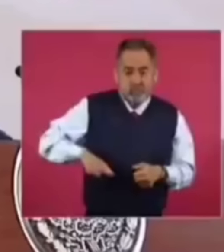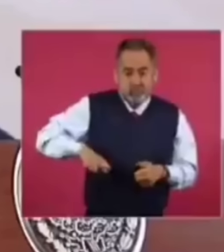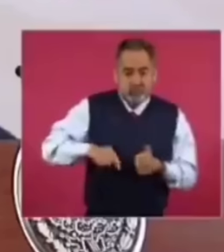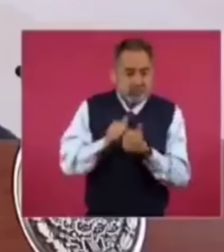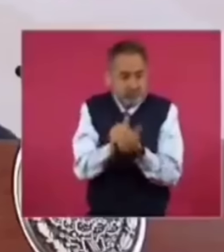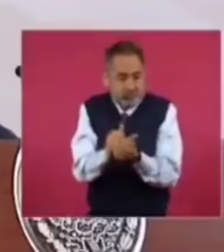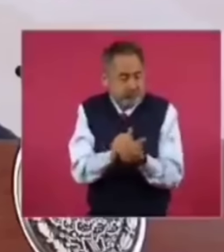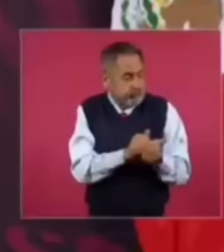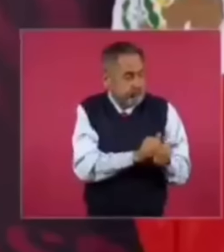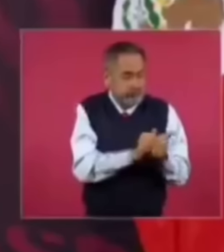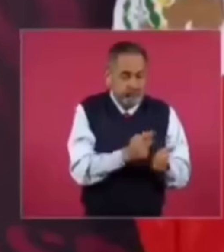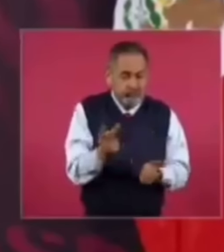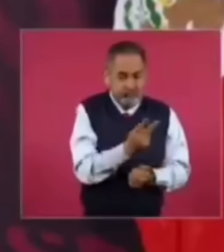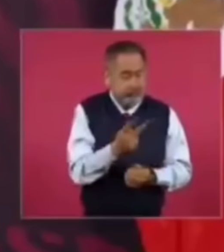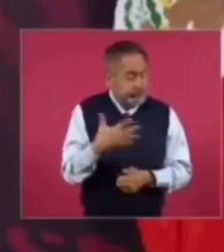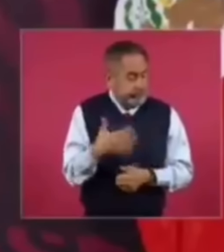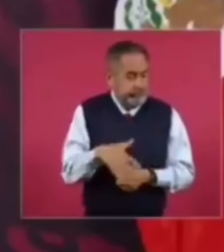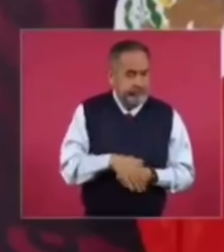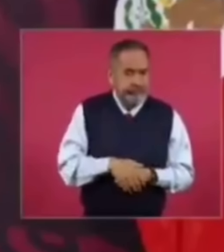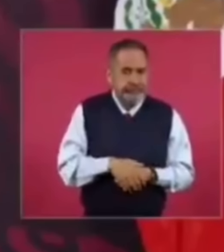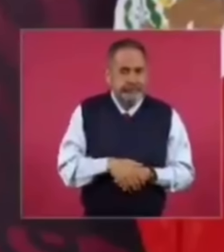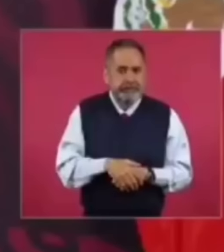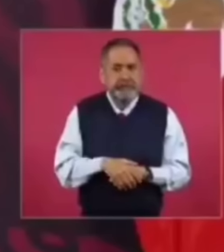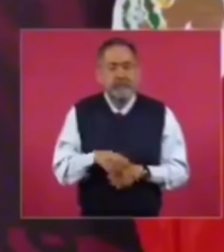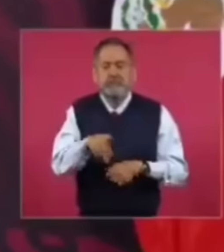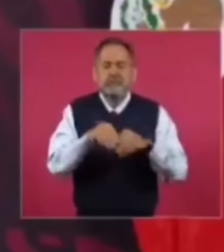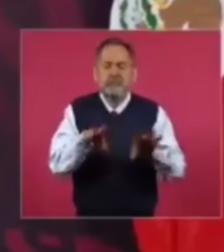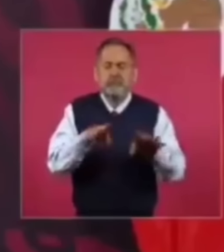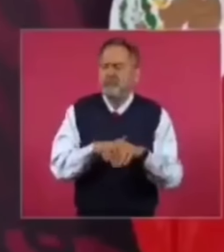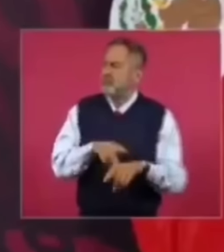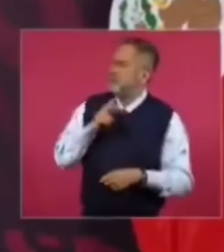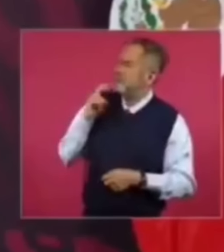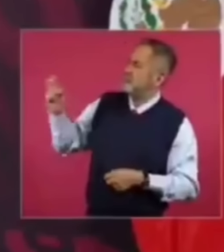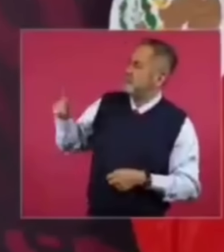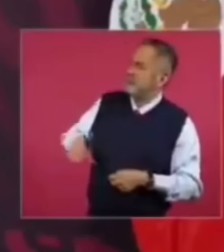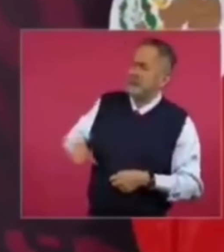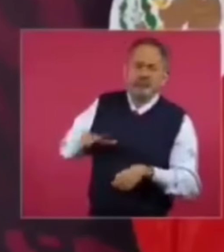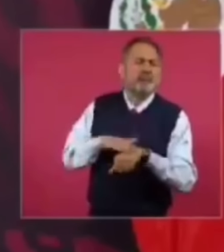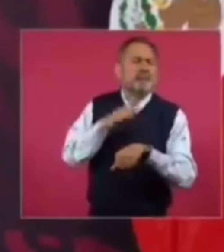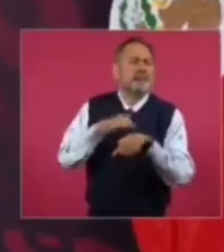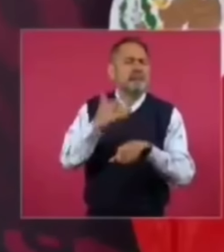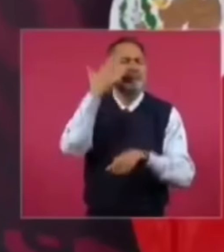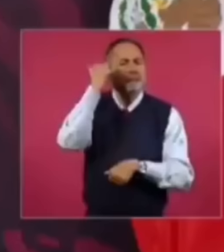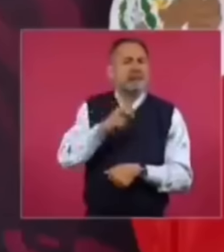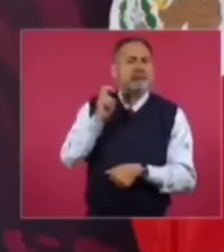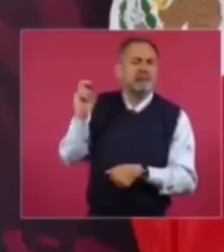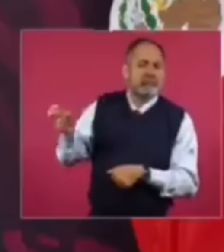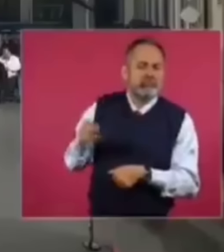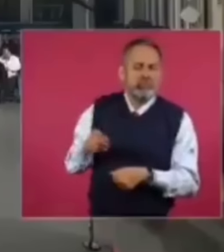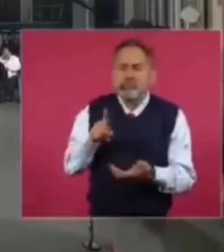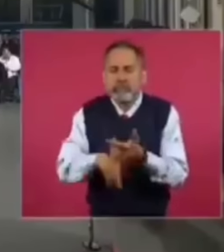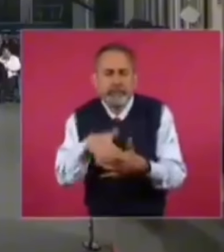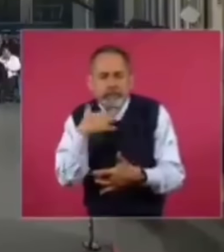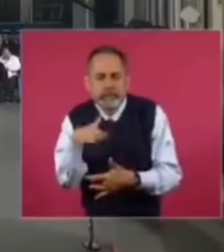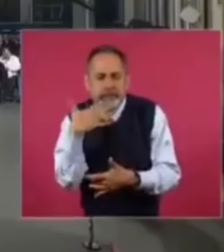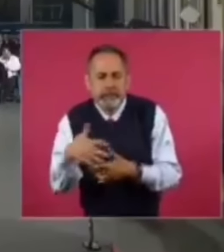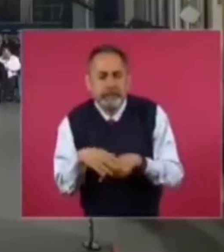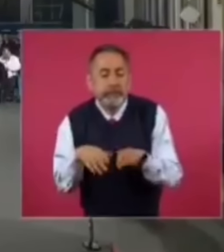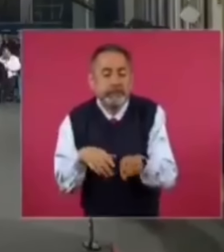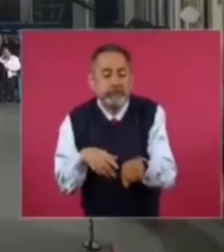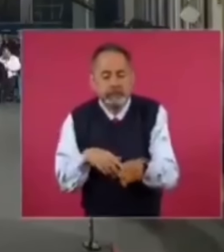Porque eran los que legitimaban a los gobiernos corruptos. Y